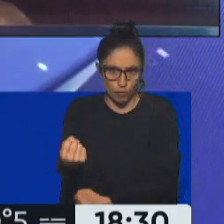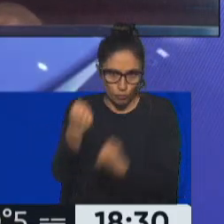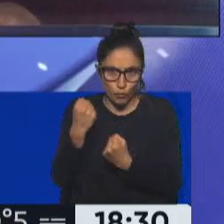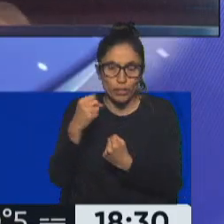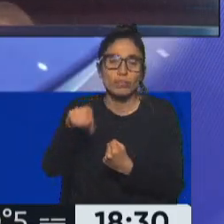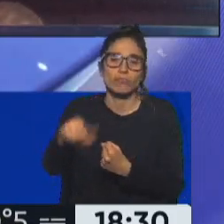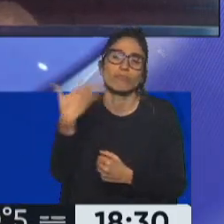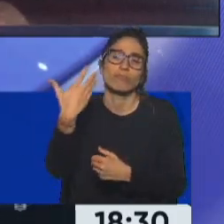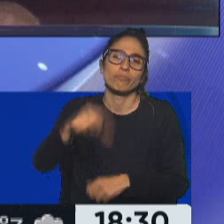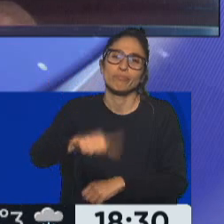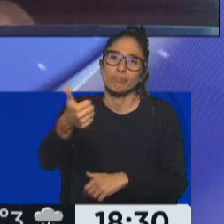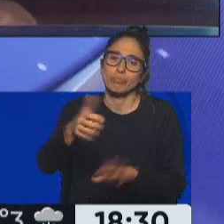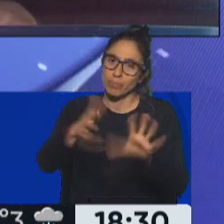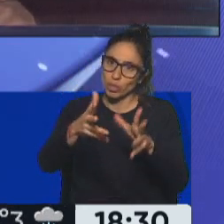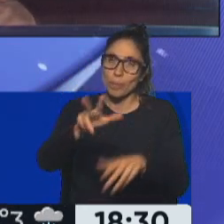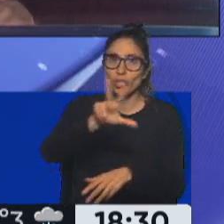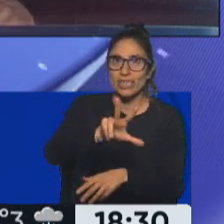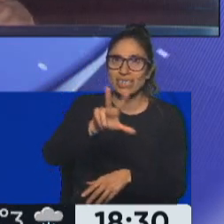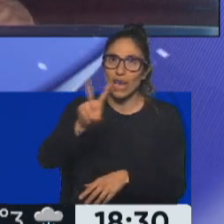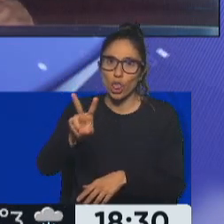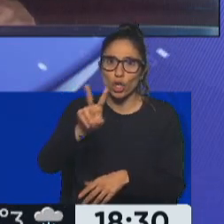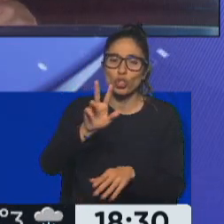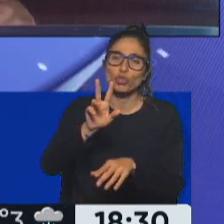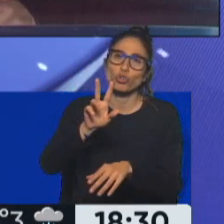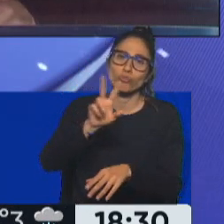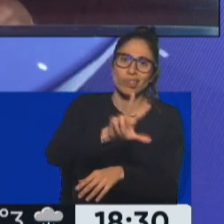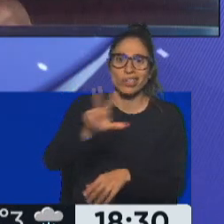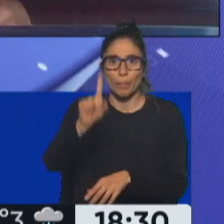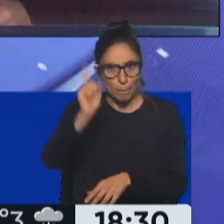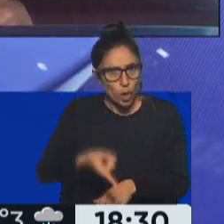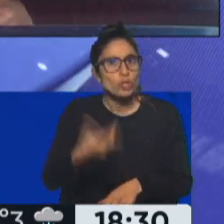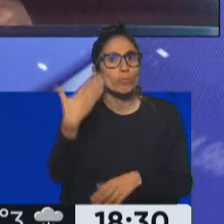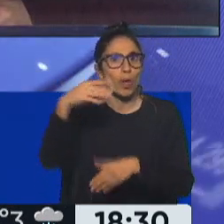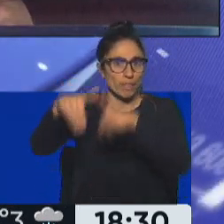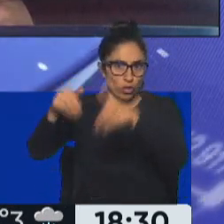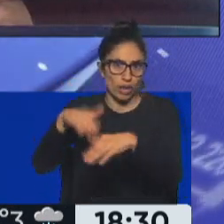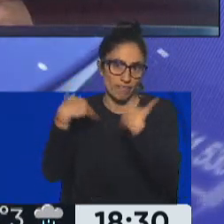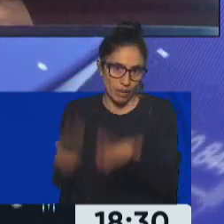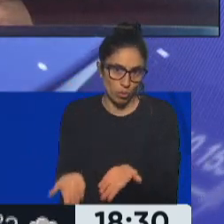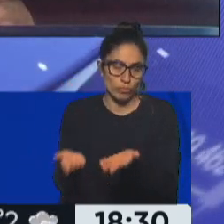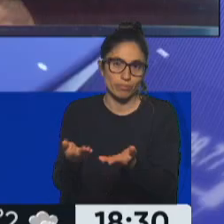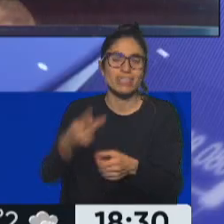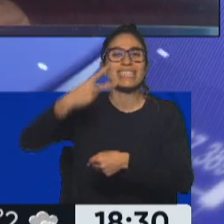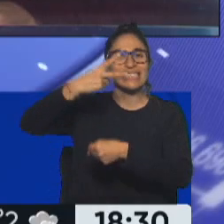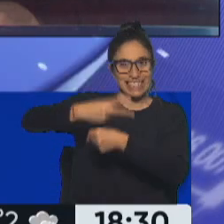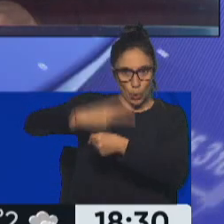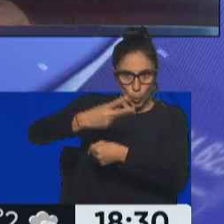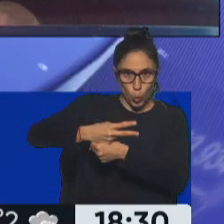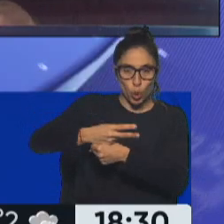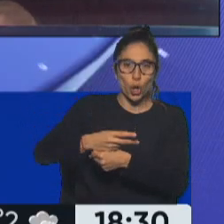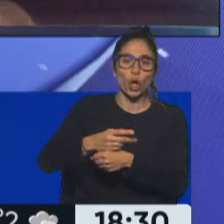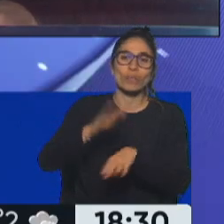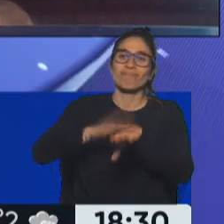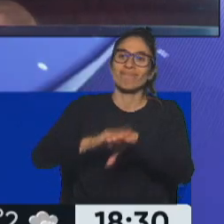estaría entre un 32 y un 33% de intención de voto, seguida por la izquierda, por el Nuevo Frente Popular, que